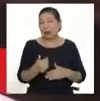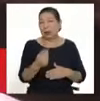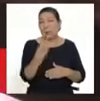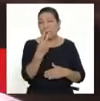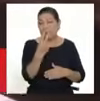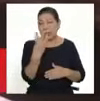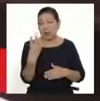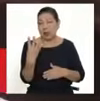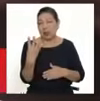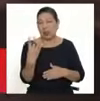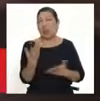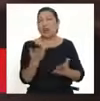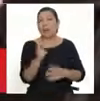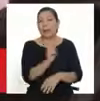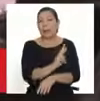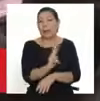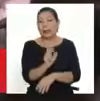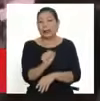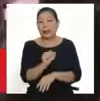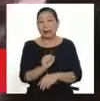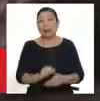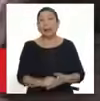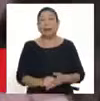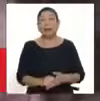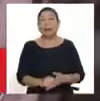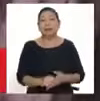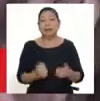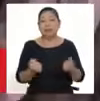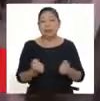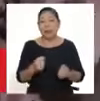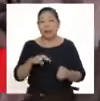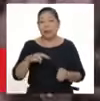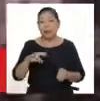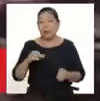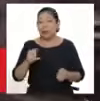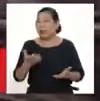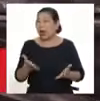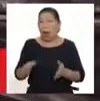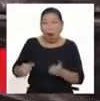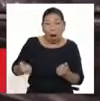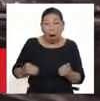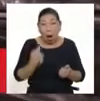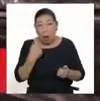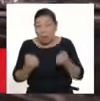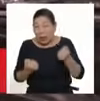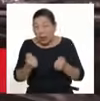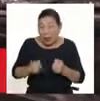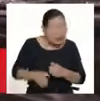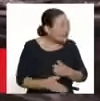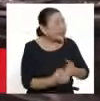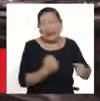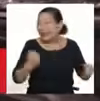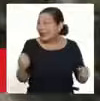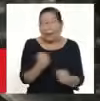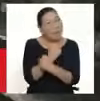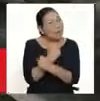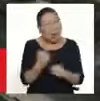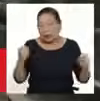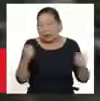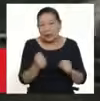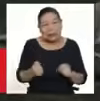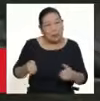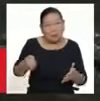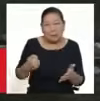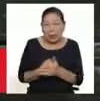kilómetro 24 en Villa El Salvador. Sin embargo, la camioneta Mitsubishi no pudo esquivarla y producto del choque, el chofer de la unidad